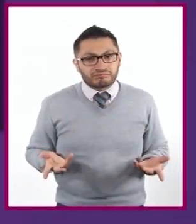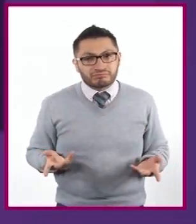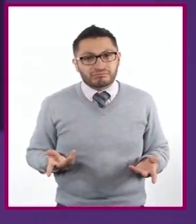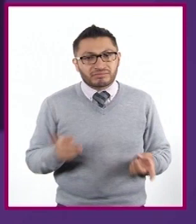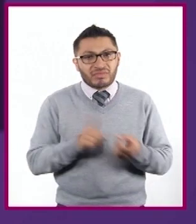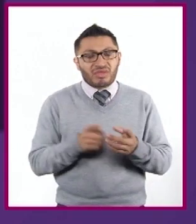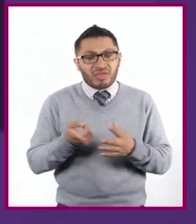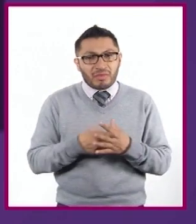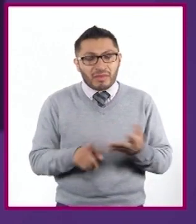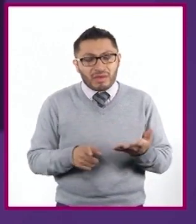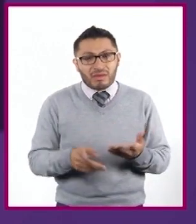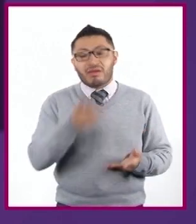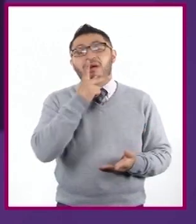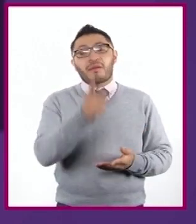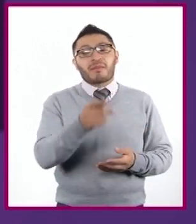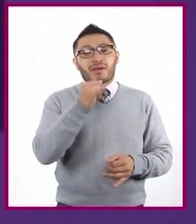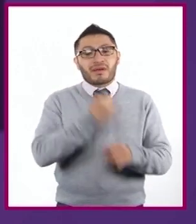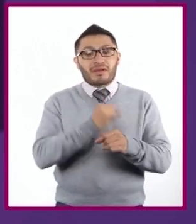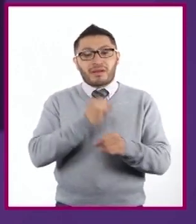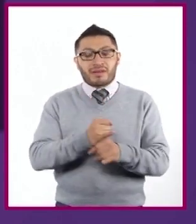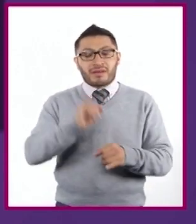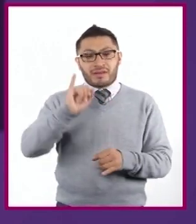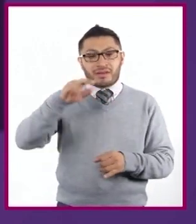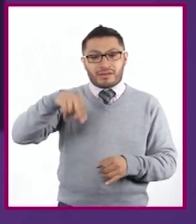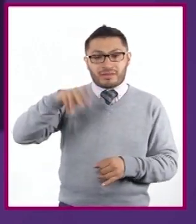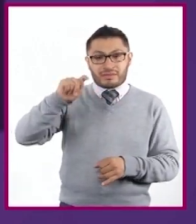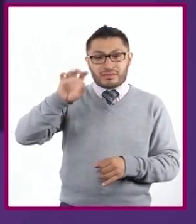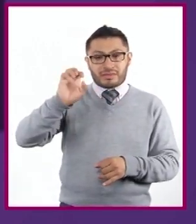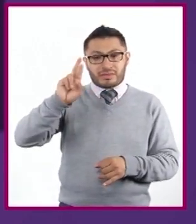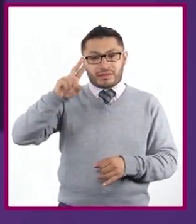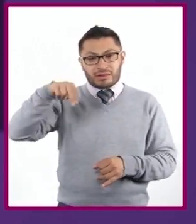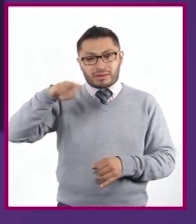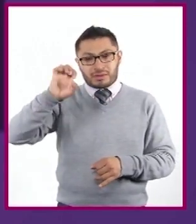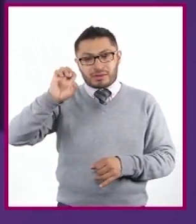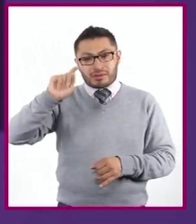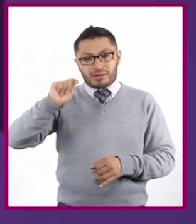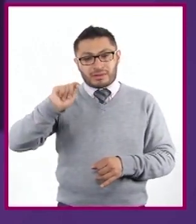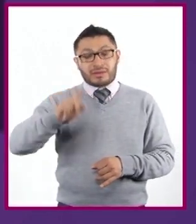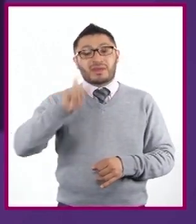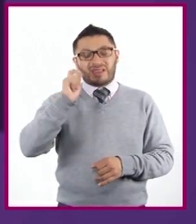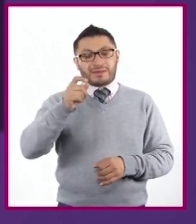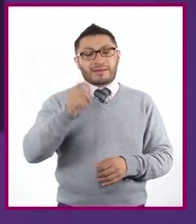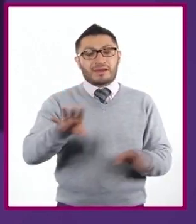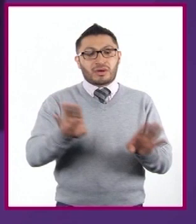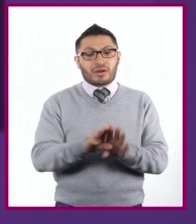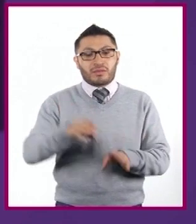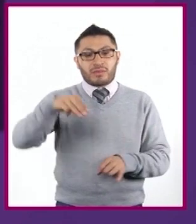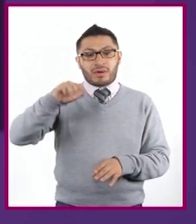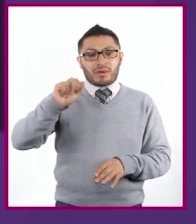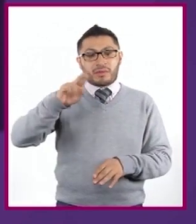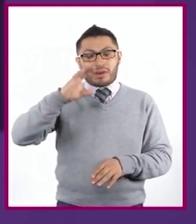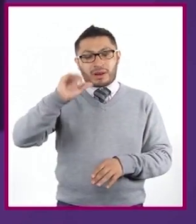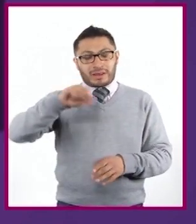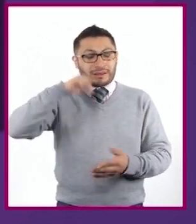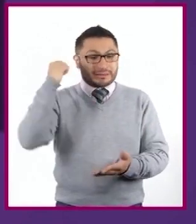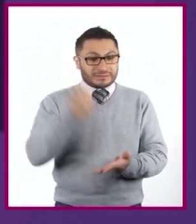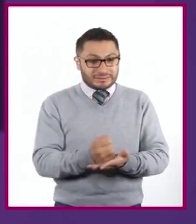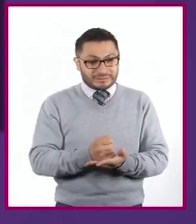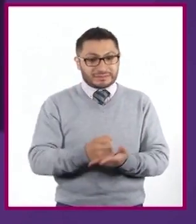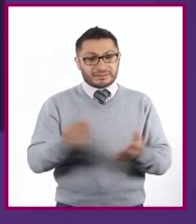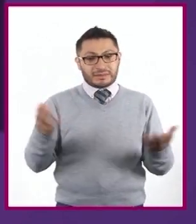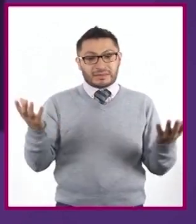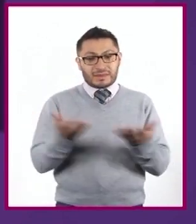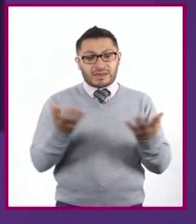La palabra Internet es un préstamo del inglés Internet, nombre de una marca registrada, formada por la contracción